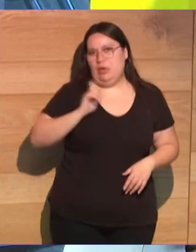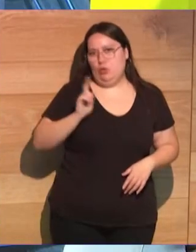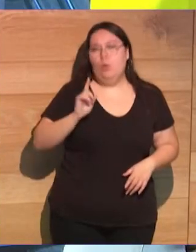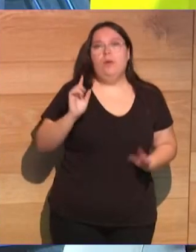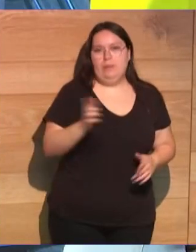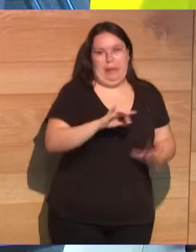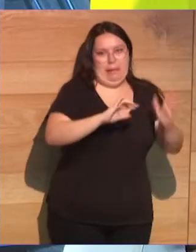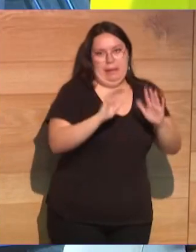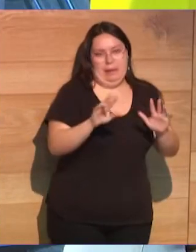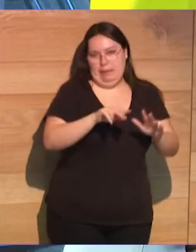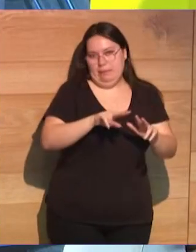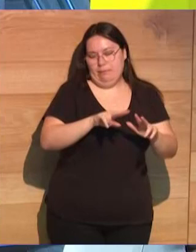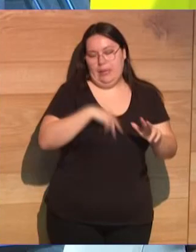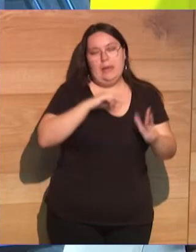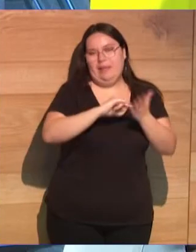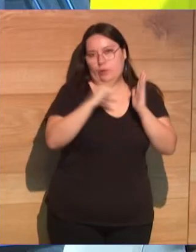es la tecnología,